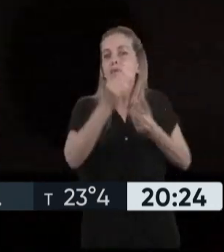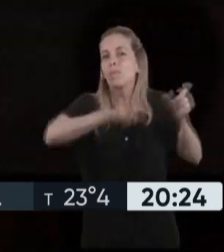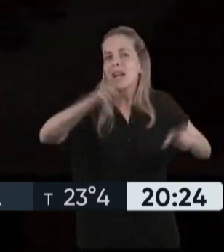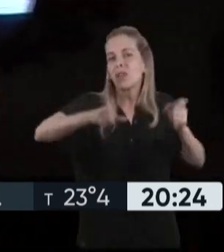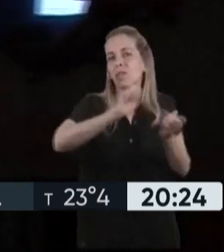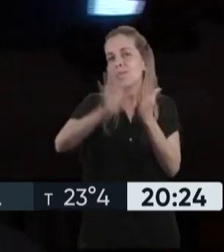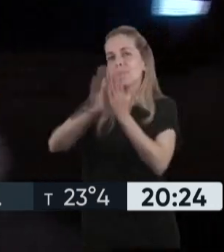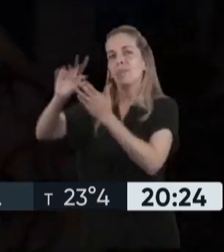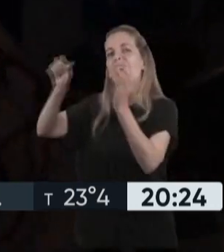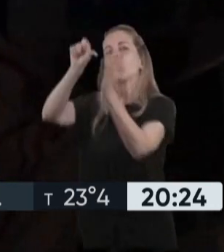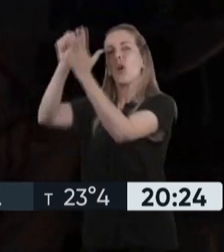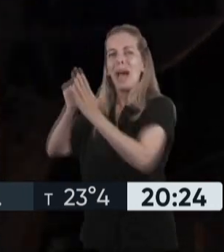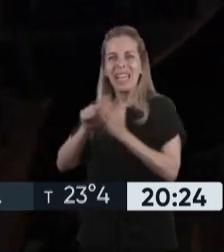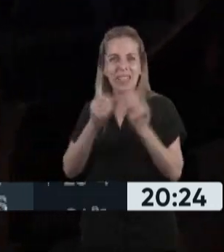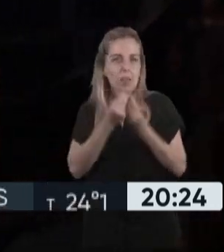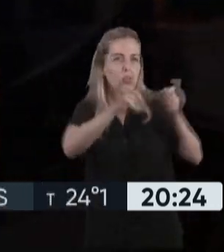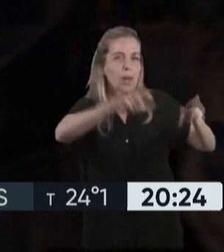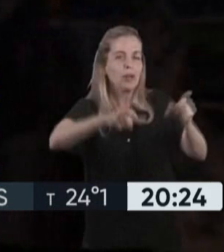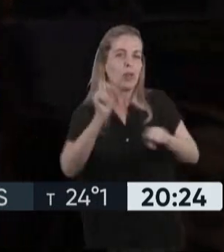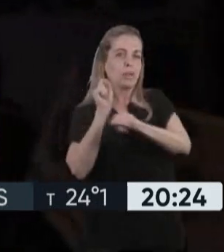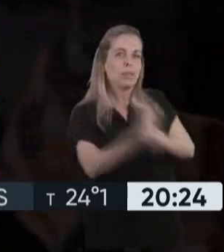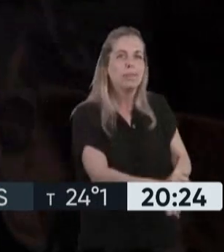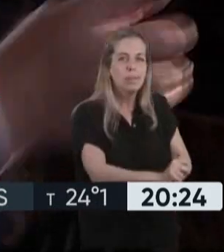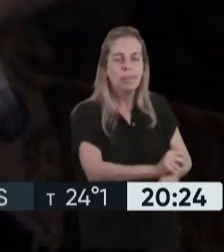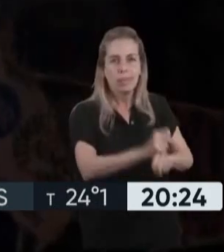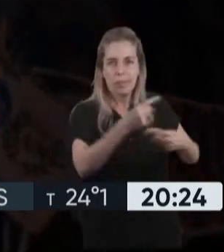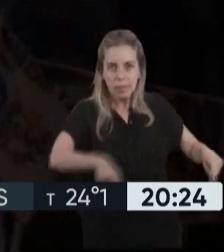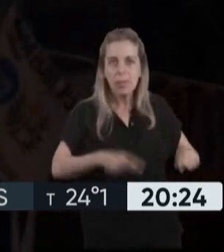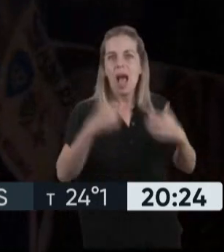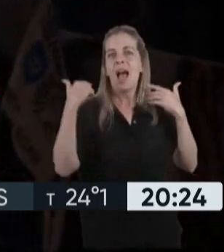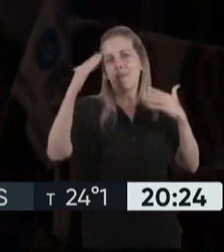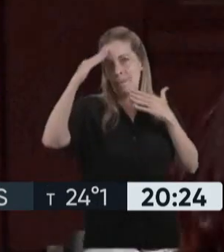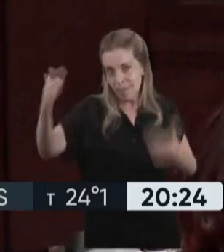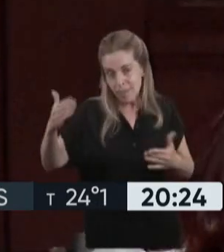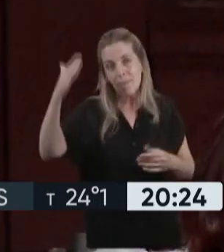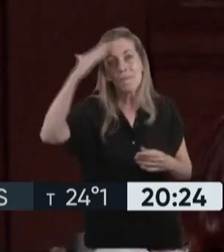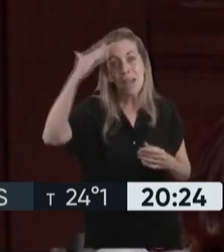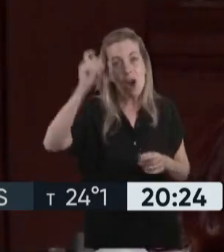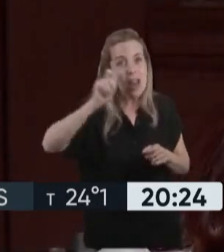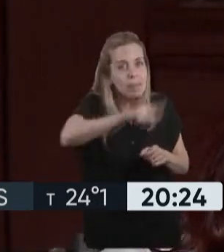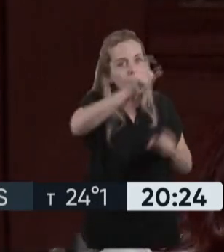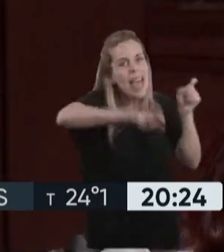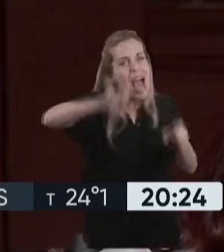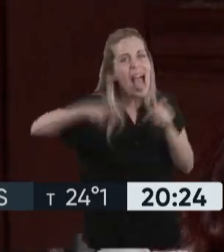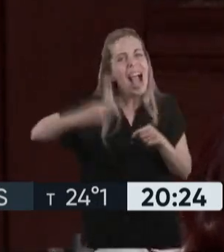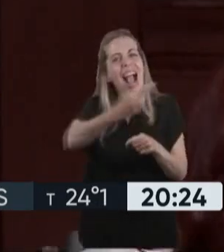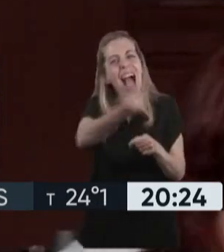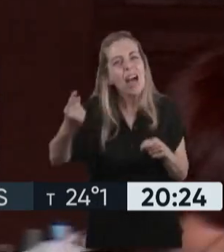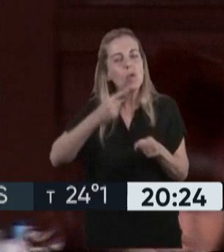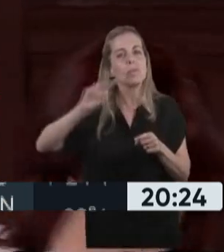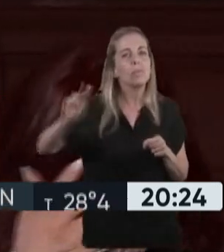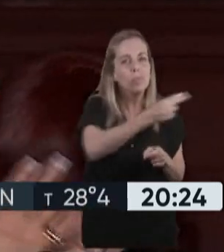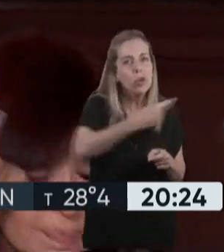que sufrieron prisiones injustas. Por la memoria de todos y cada uno de ellos,